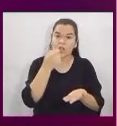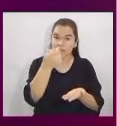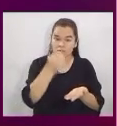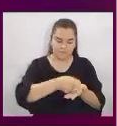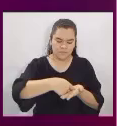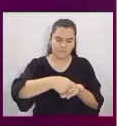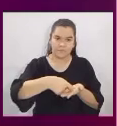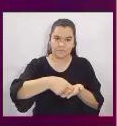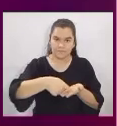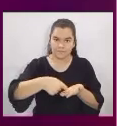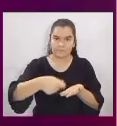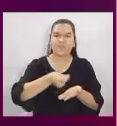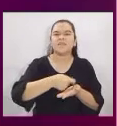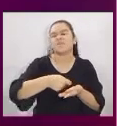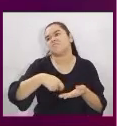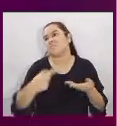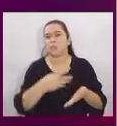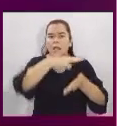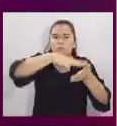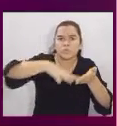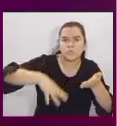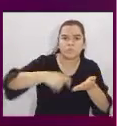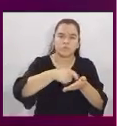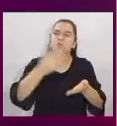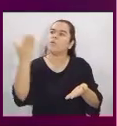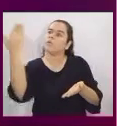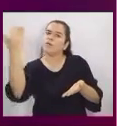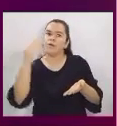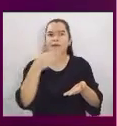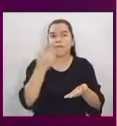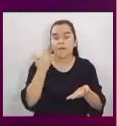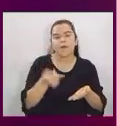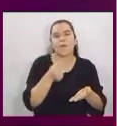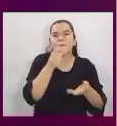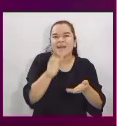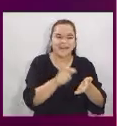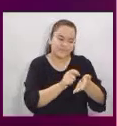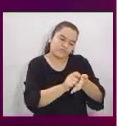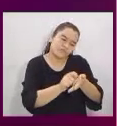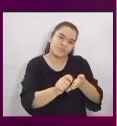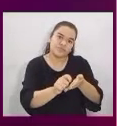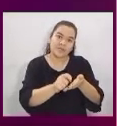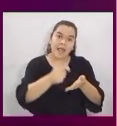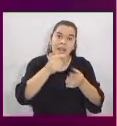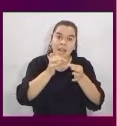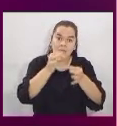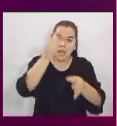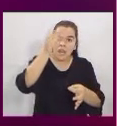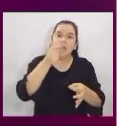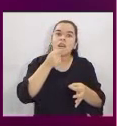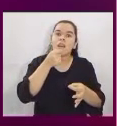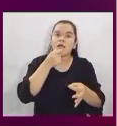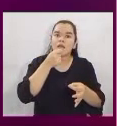el lápiz que va a escribir un discurso, que va a escribir una